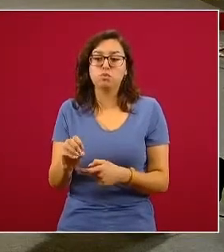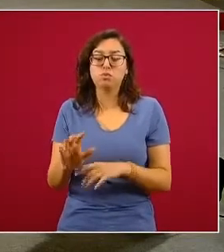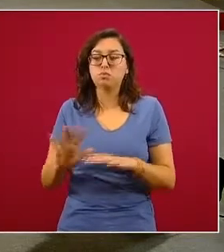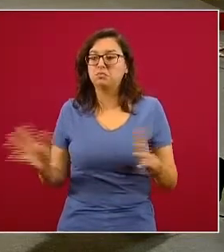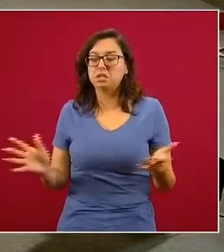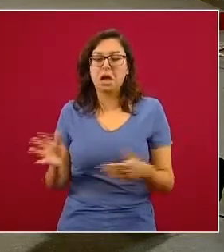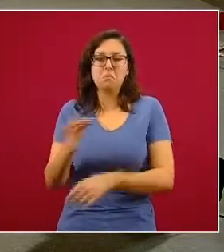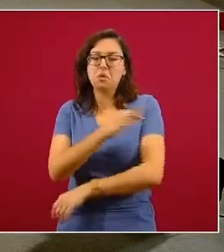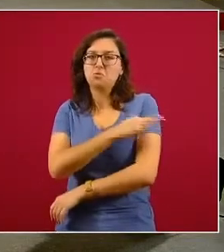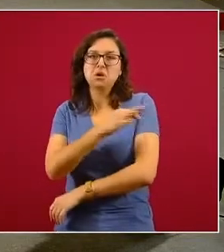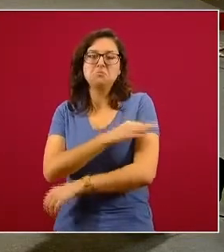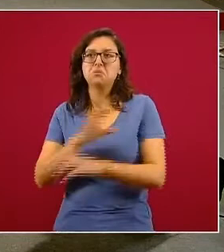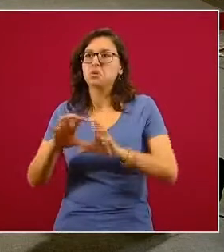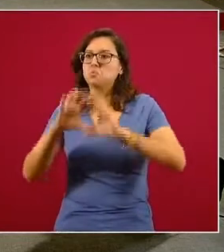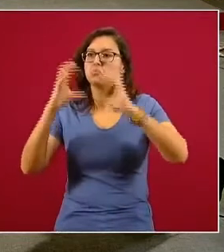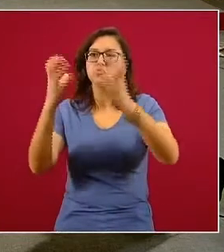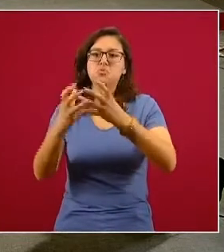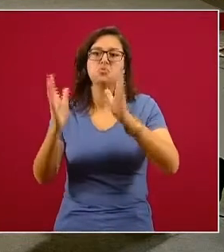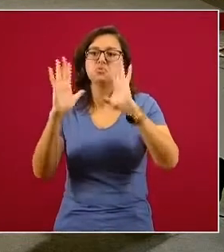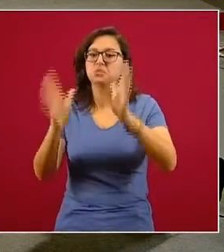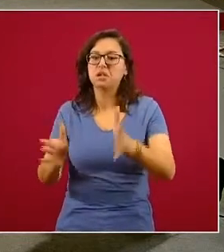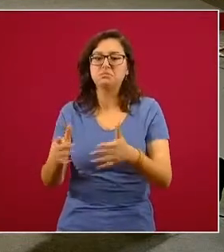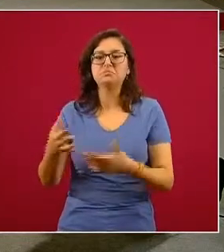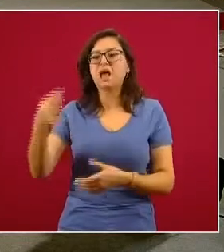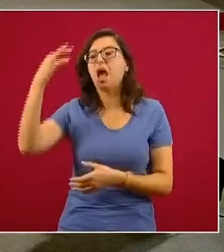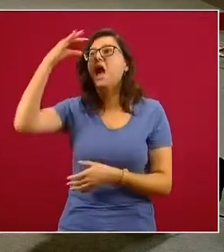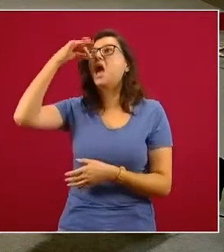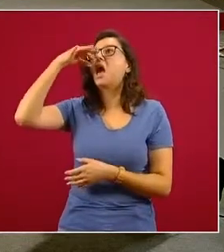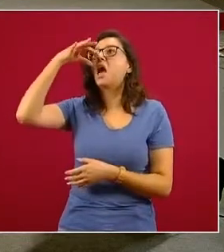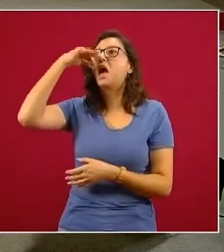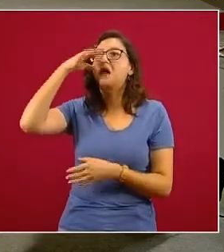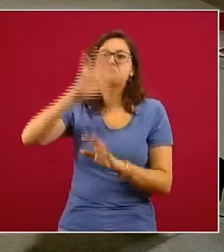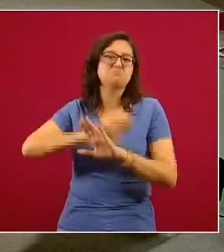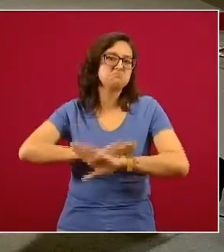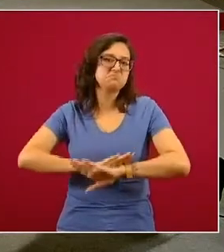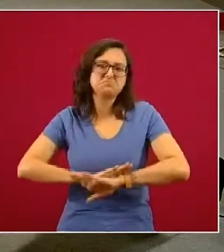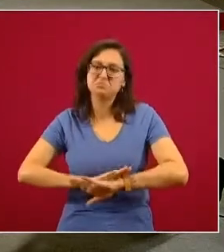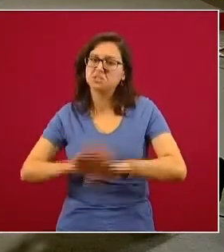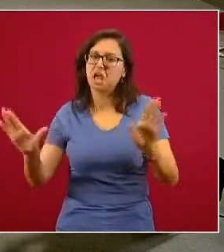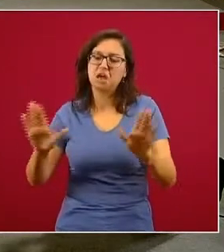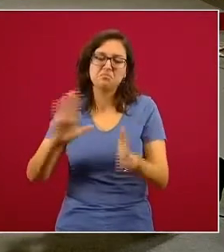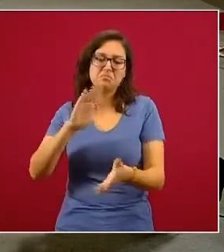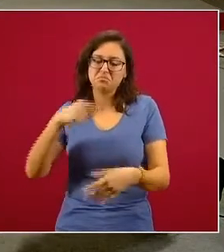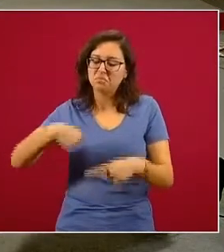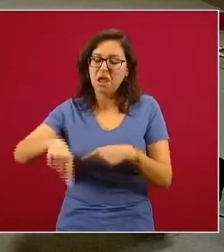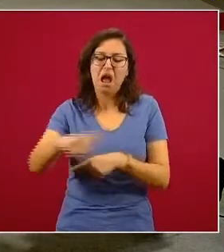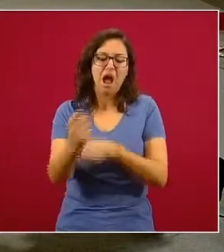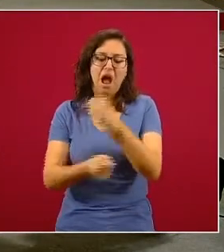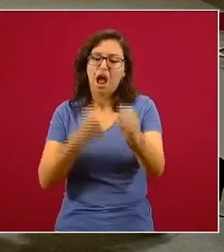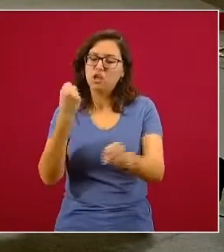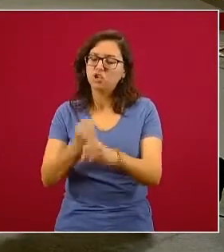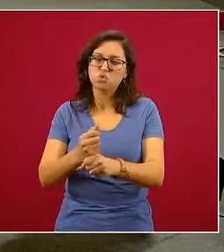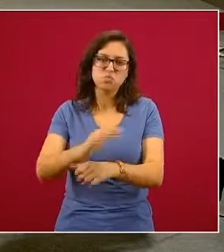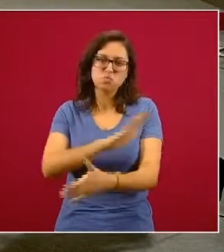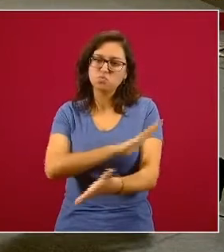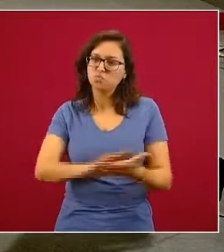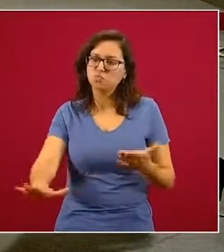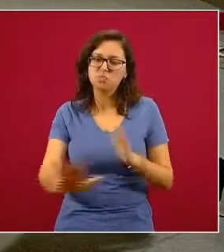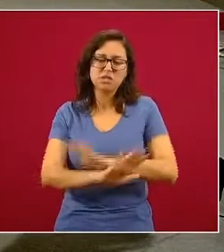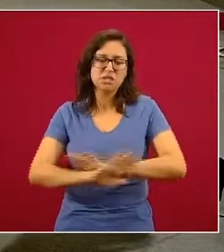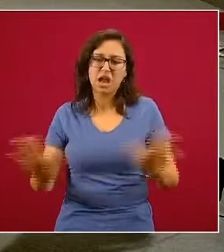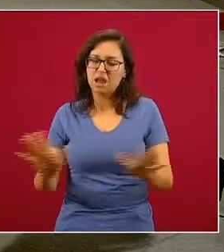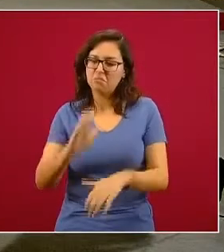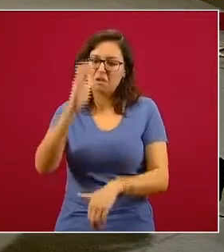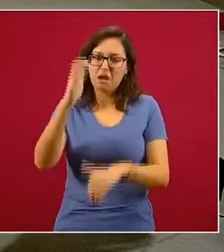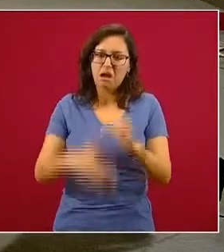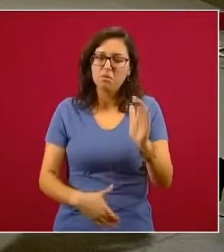el mundo. La polio oral, la de las gotitas, la vacuna Sabin, se deja de usar este año en México. Entonces, la única